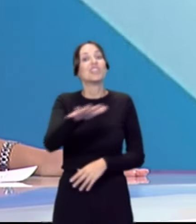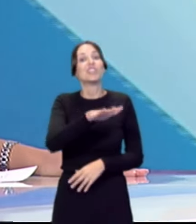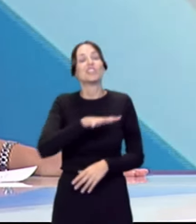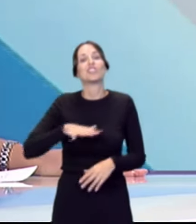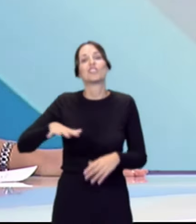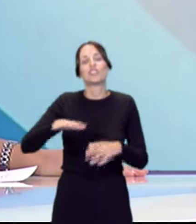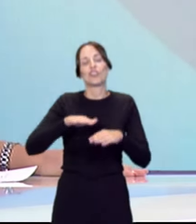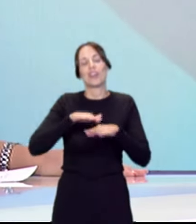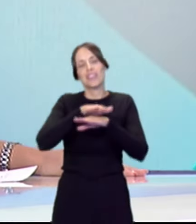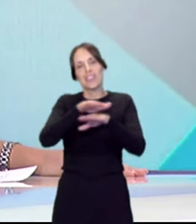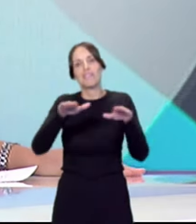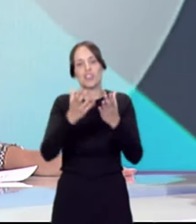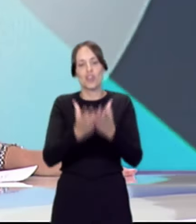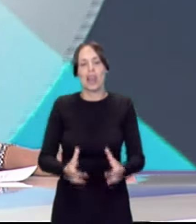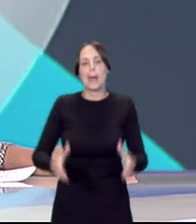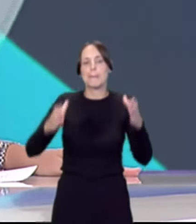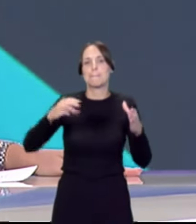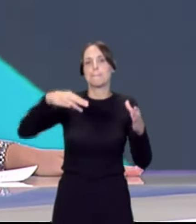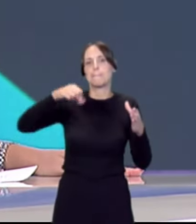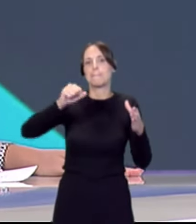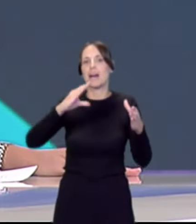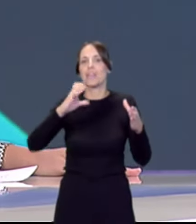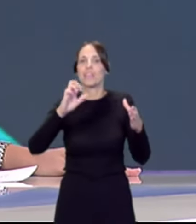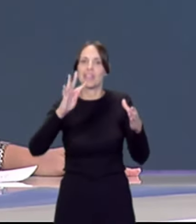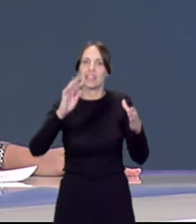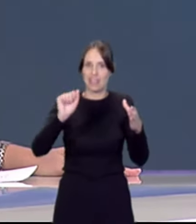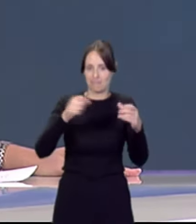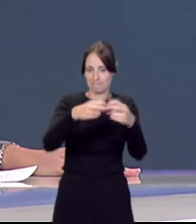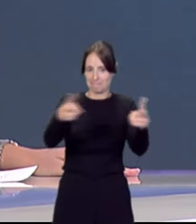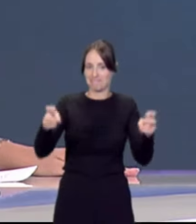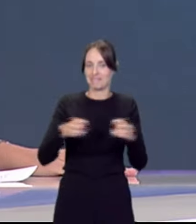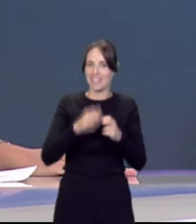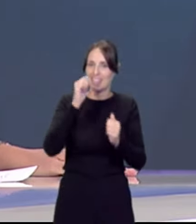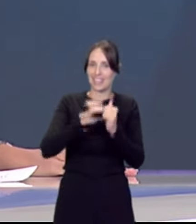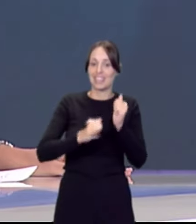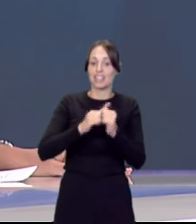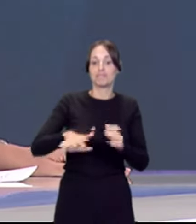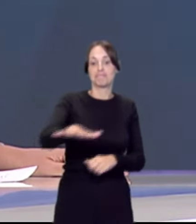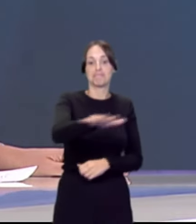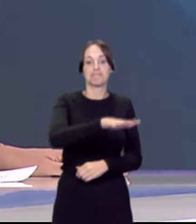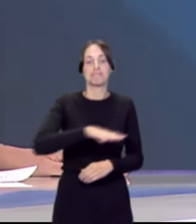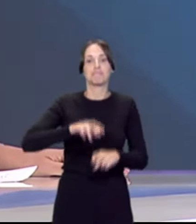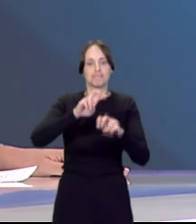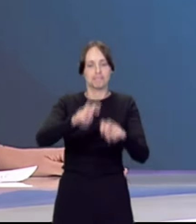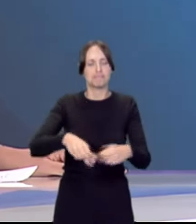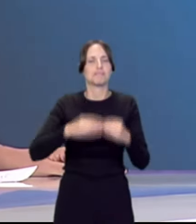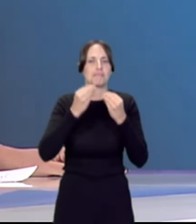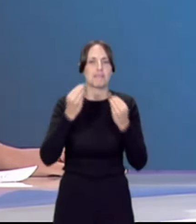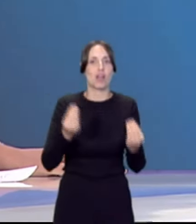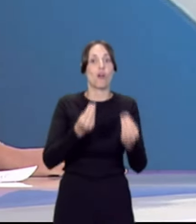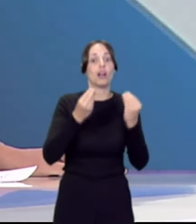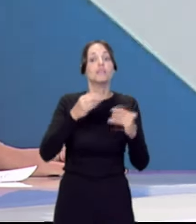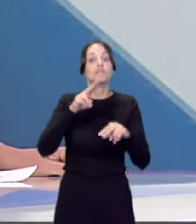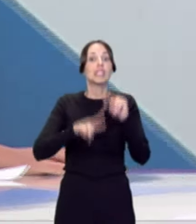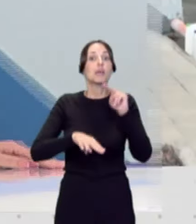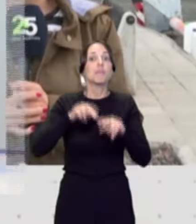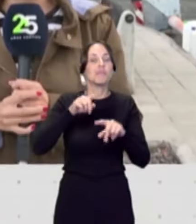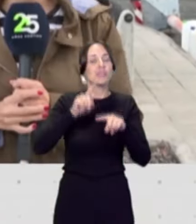isla de El Hierro mejorará su espacio. Son unas obras que se van realizando según las mareas. Allí está nuestra